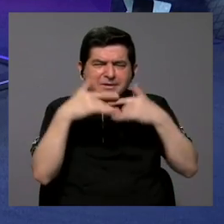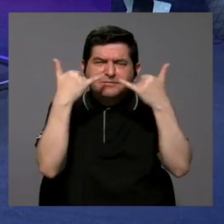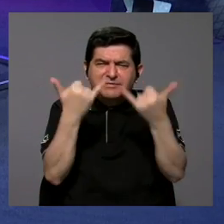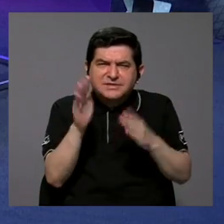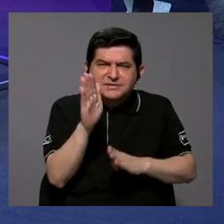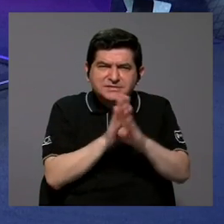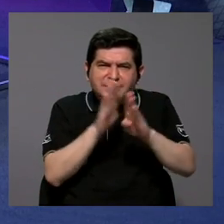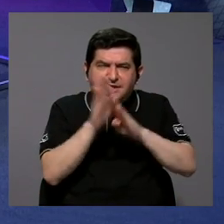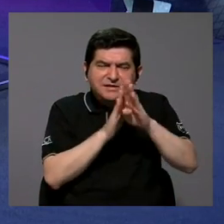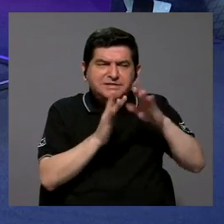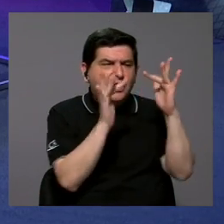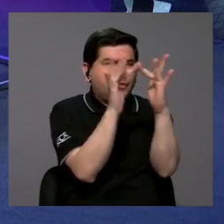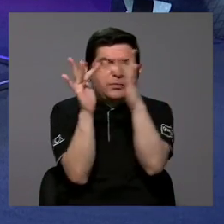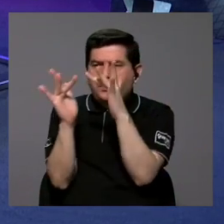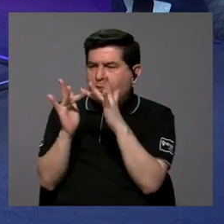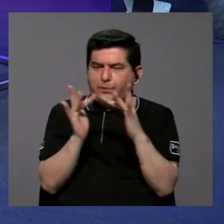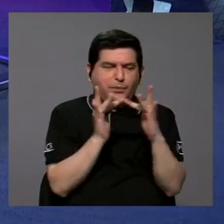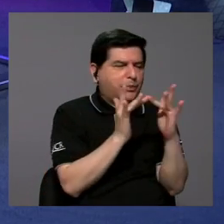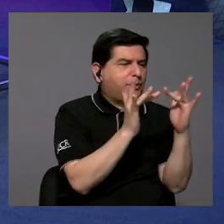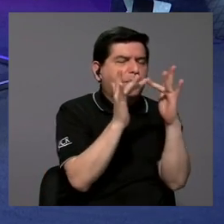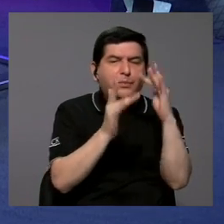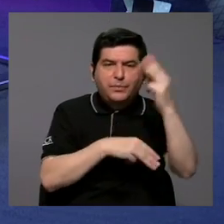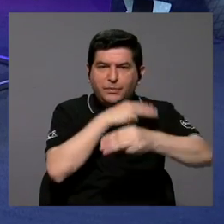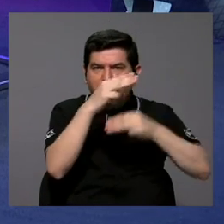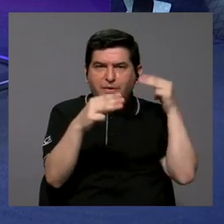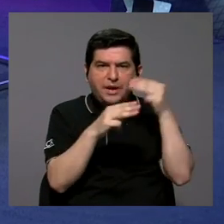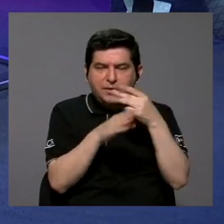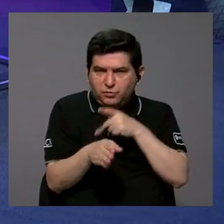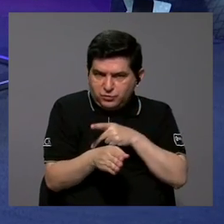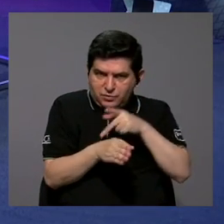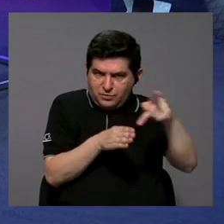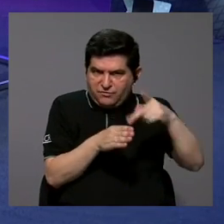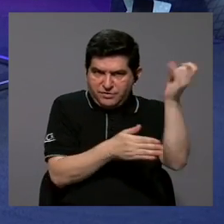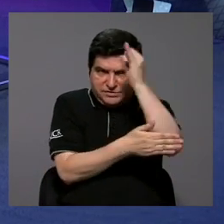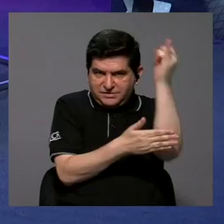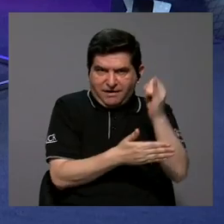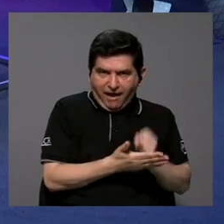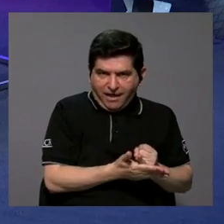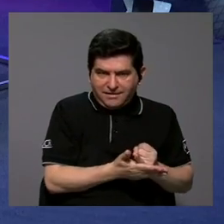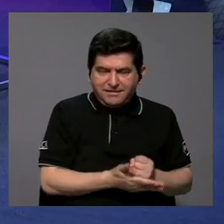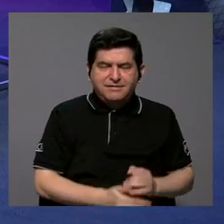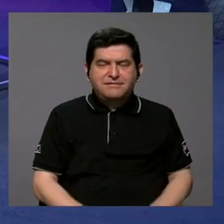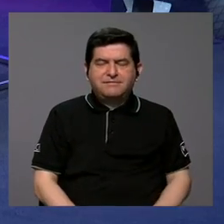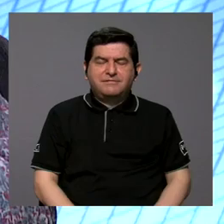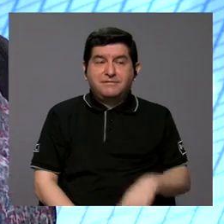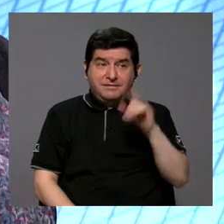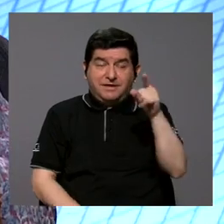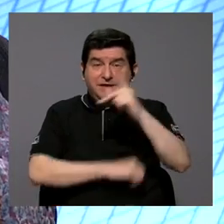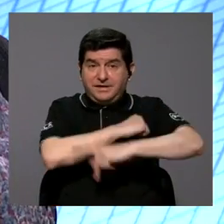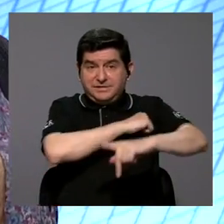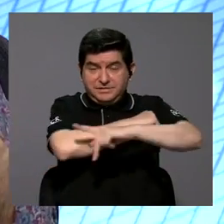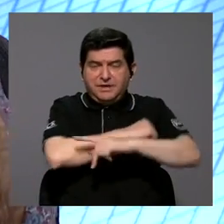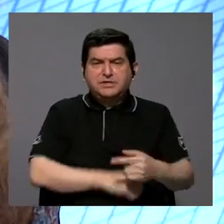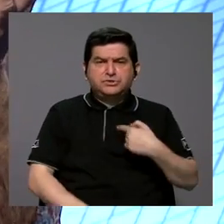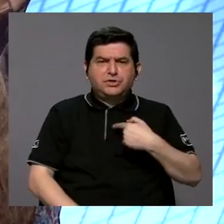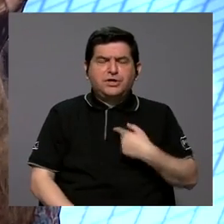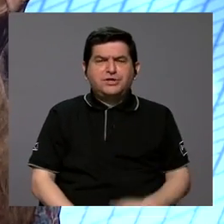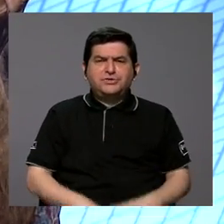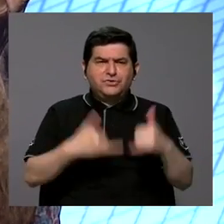a desarrollar más contactos en el mundo más profesional, artístico del país. Y